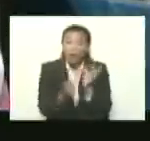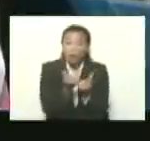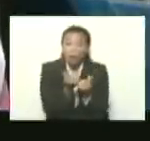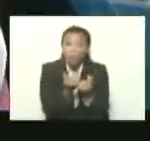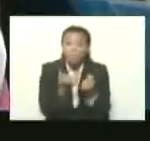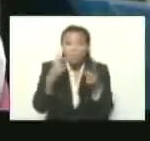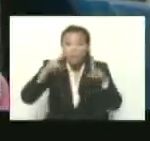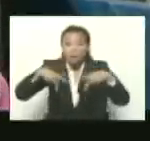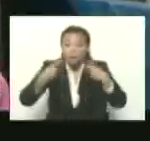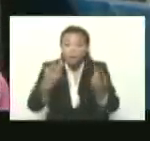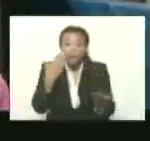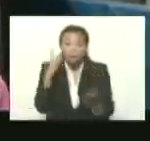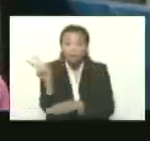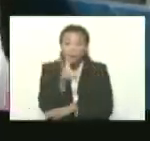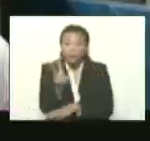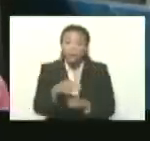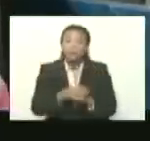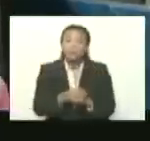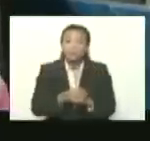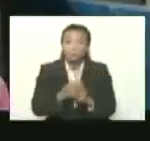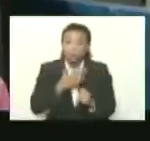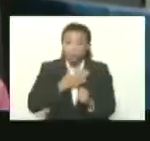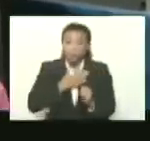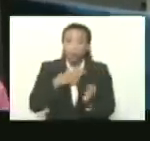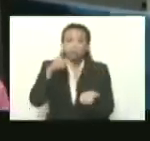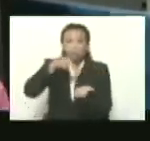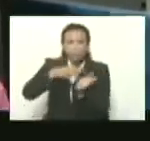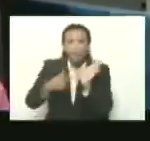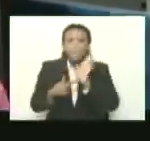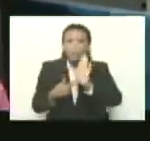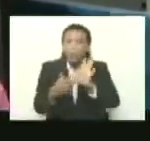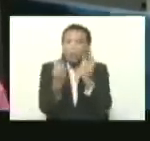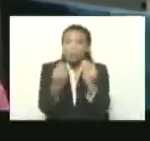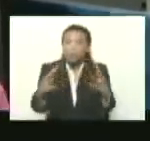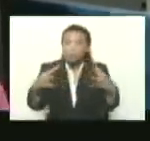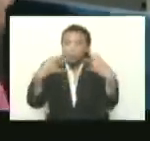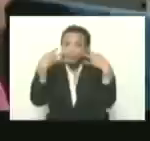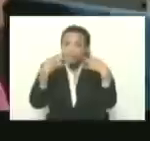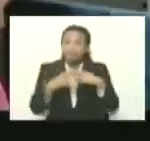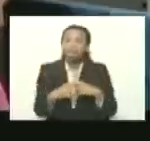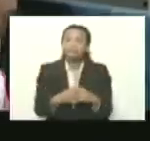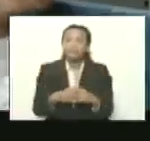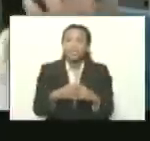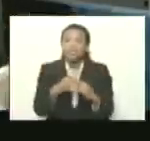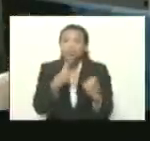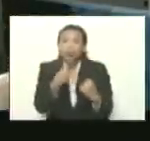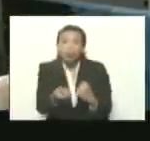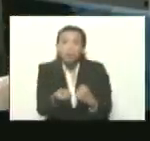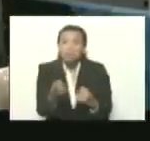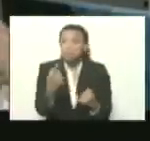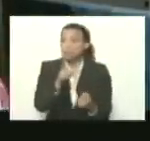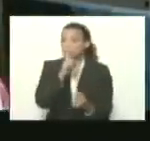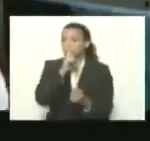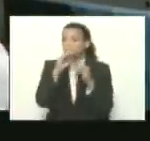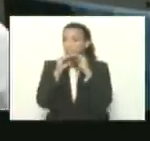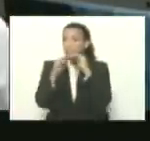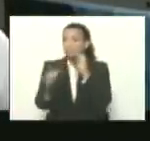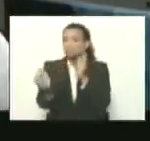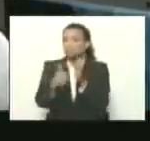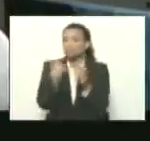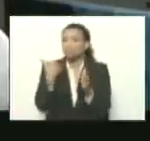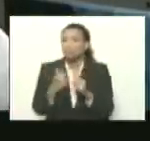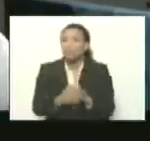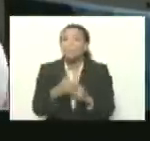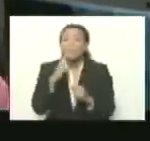cosas, presidente, yo estoy aquí y me está viendo mucha gente. Y si no digo esto, me van a quitar. Pero